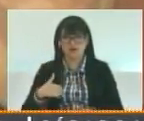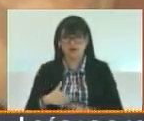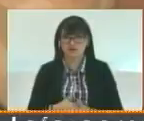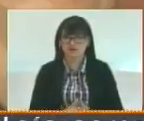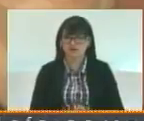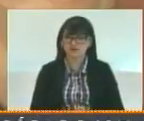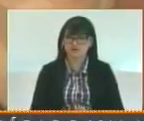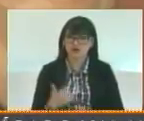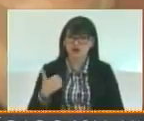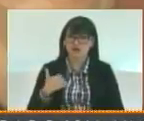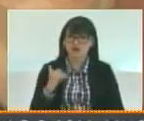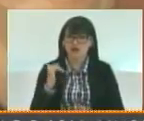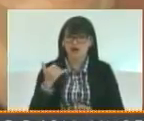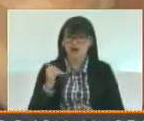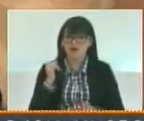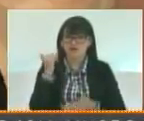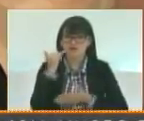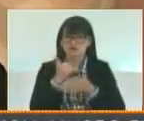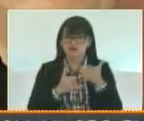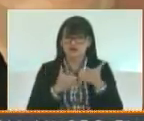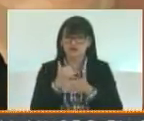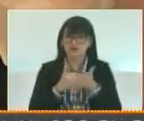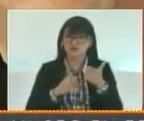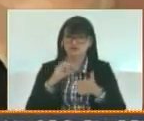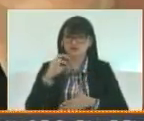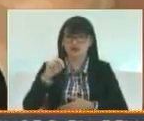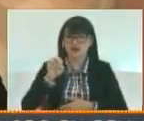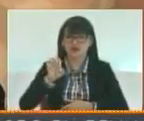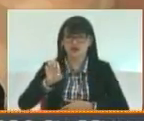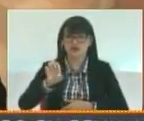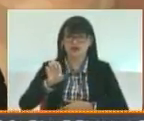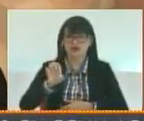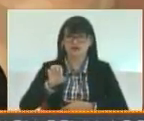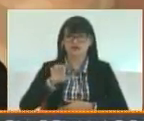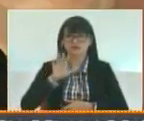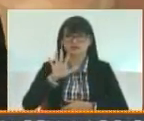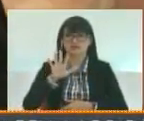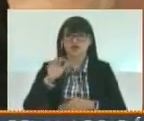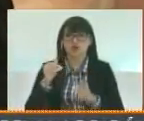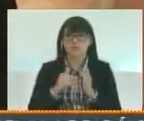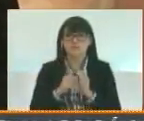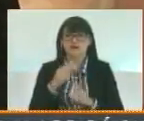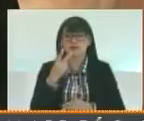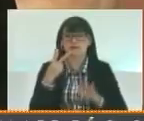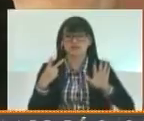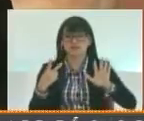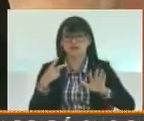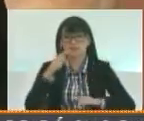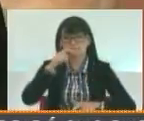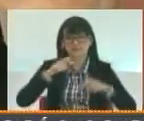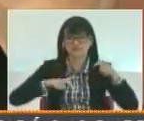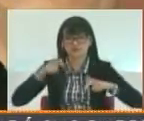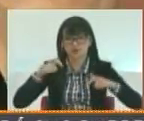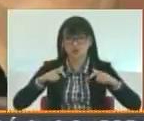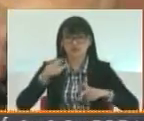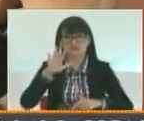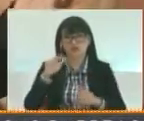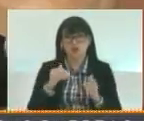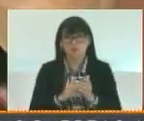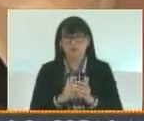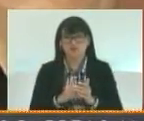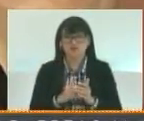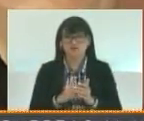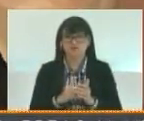hay inscritos en el registro electoral venezolano 5.027 compatriotas. En las ciudades,